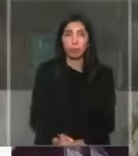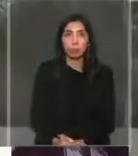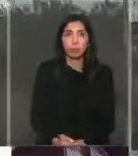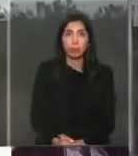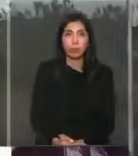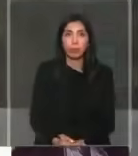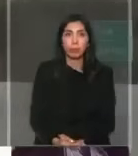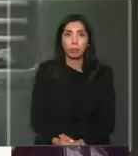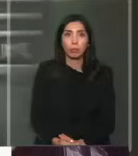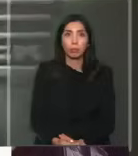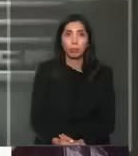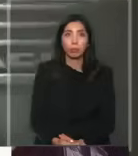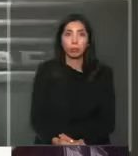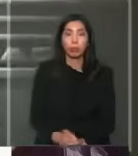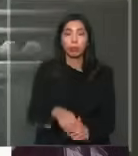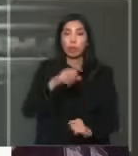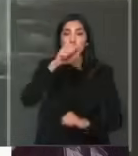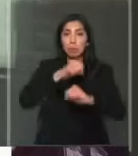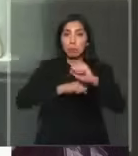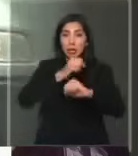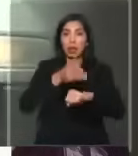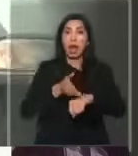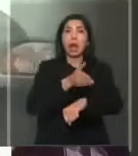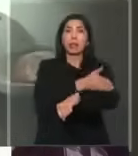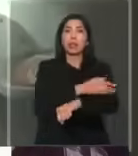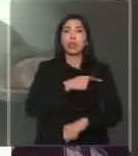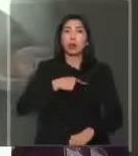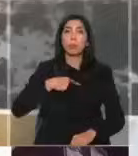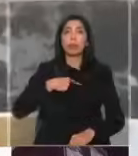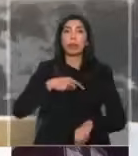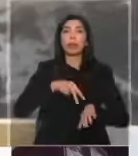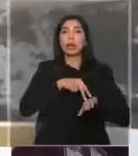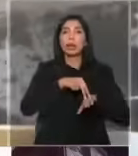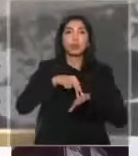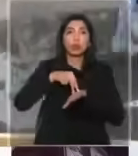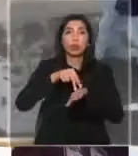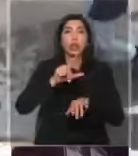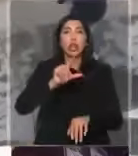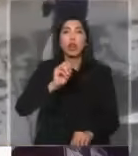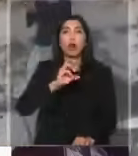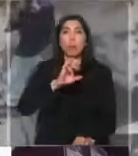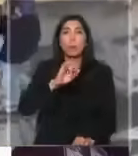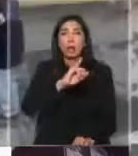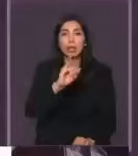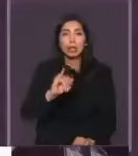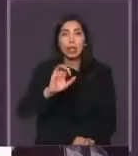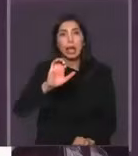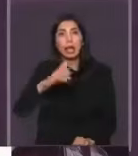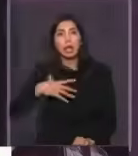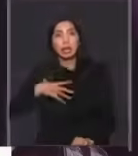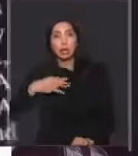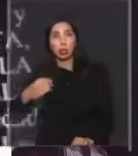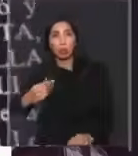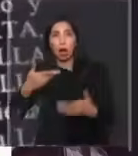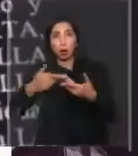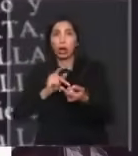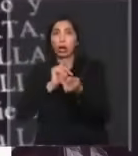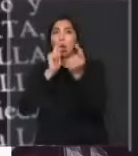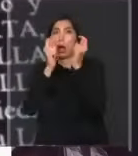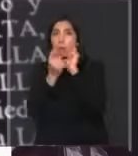La empresa, que previamente se conocía como Transportes López e Hijos, hoy está inscrita como Transportes